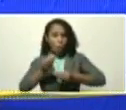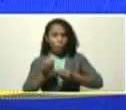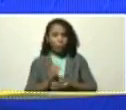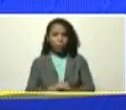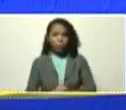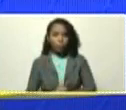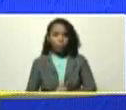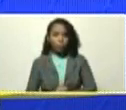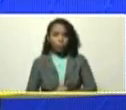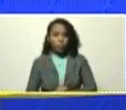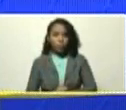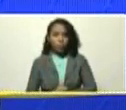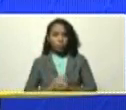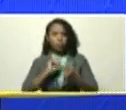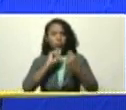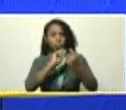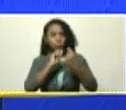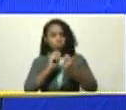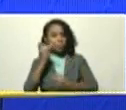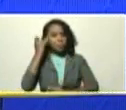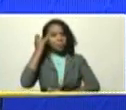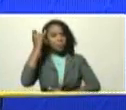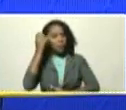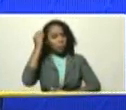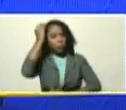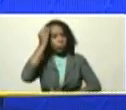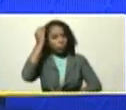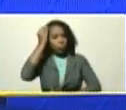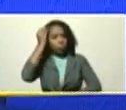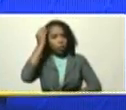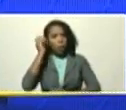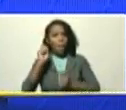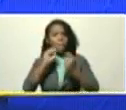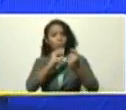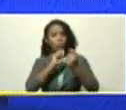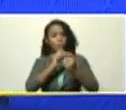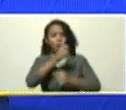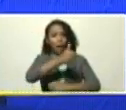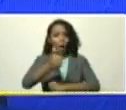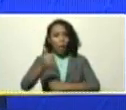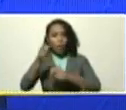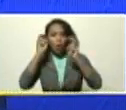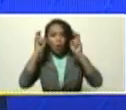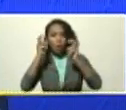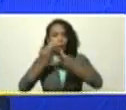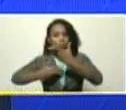Hemos abordado con detalle cada uno de los aspectos de la cooperación comercial